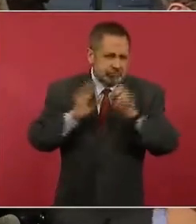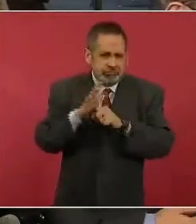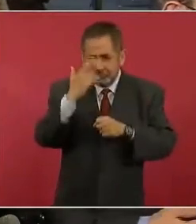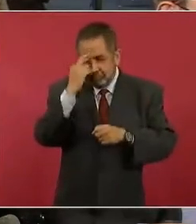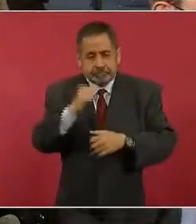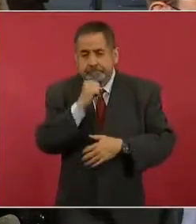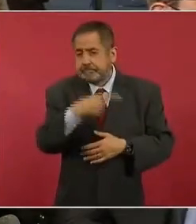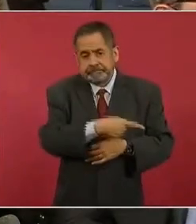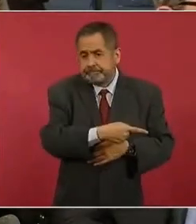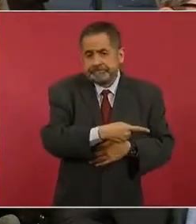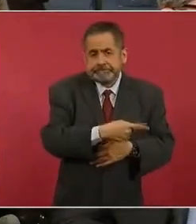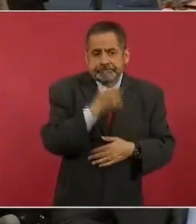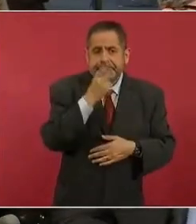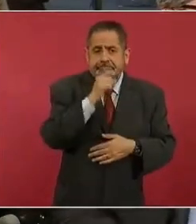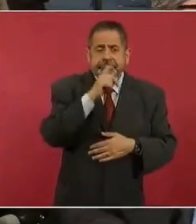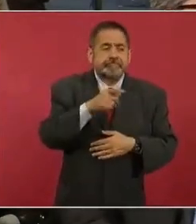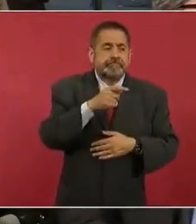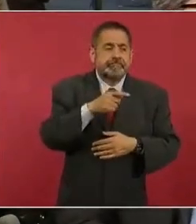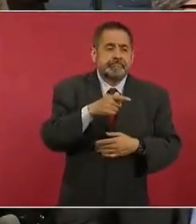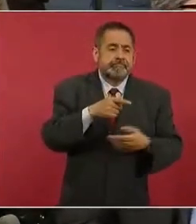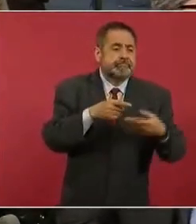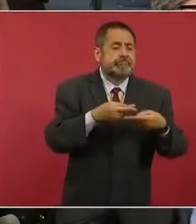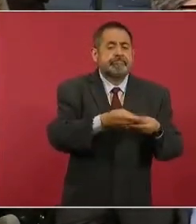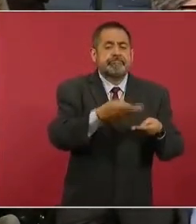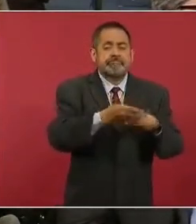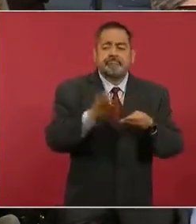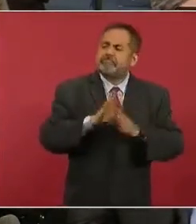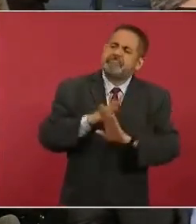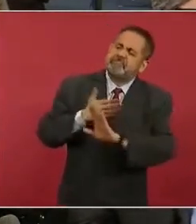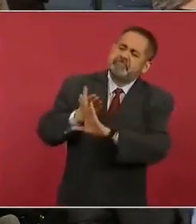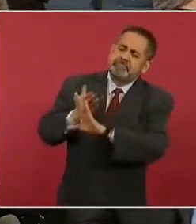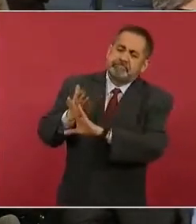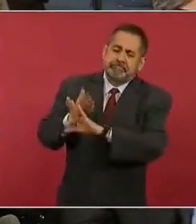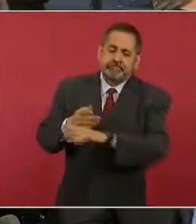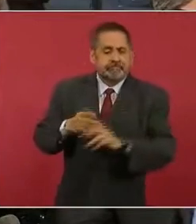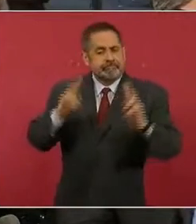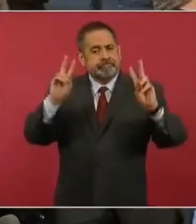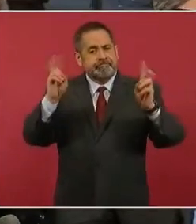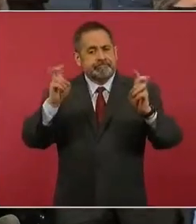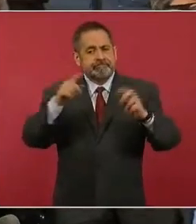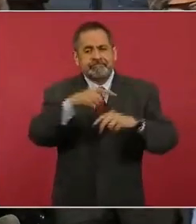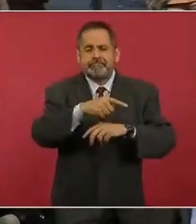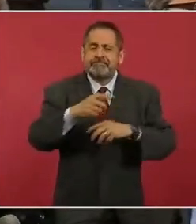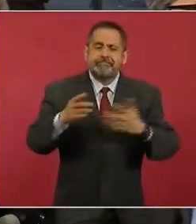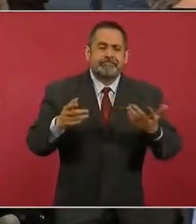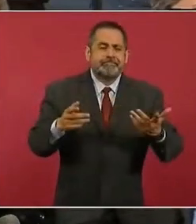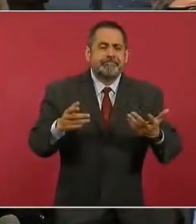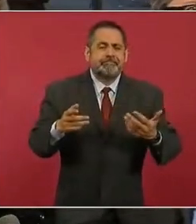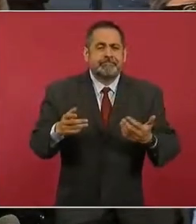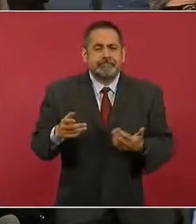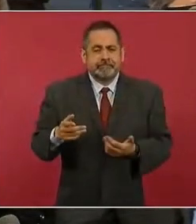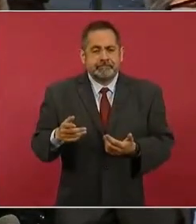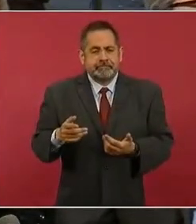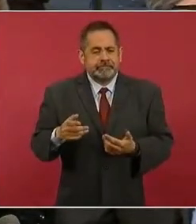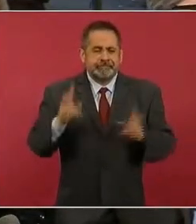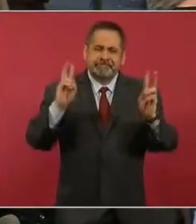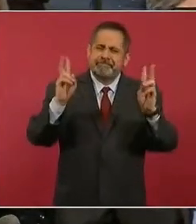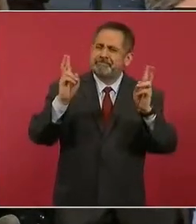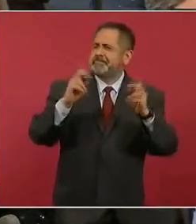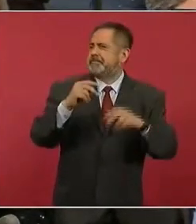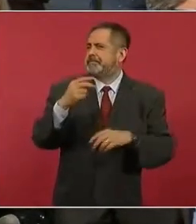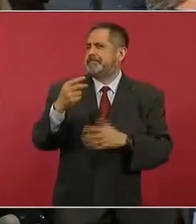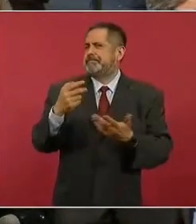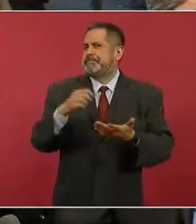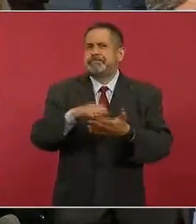razones. Es muy evidente el tema de la guerra, de guerra sucia, el